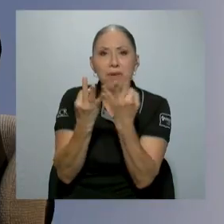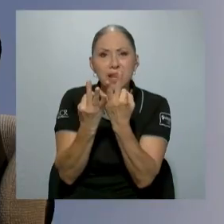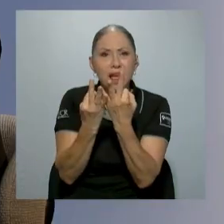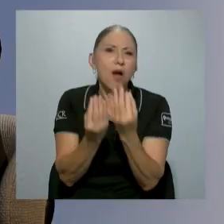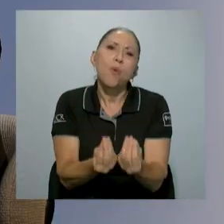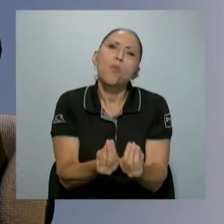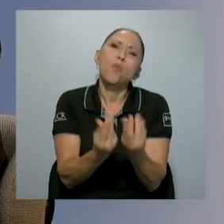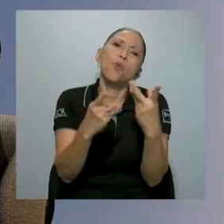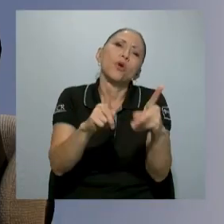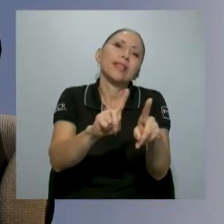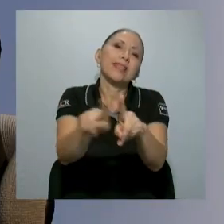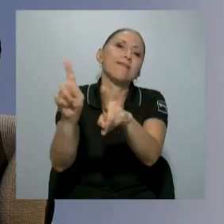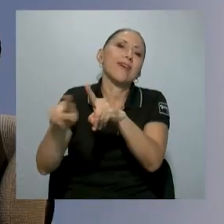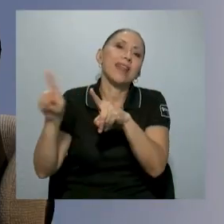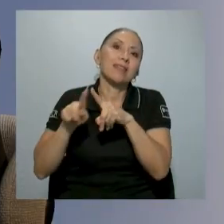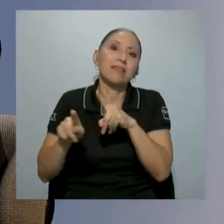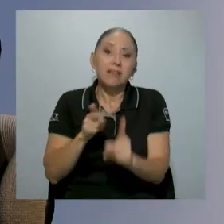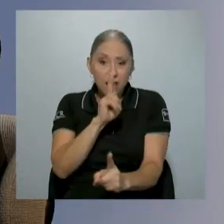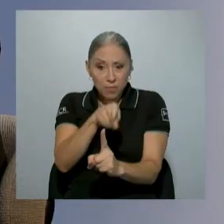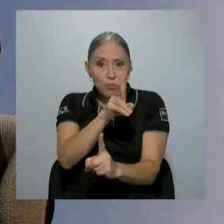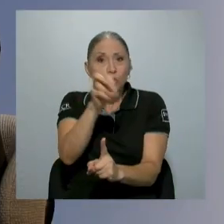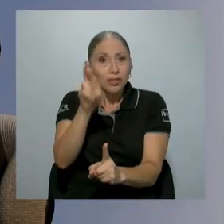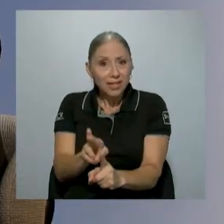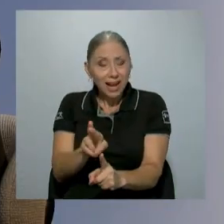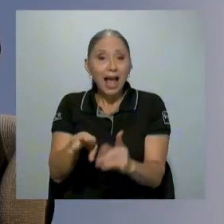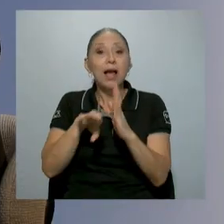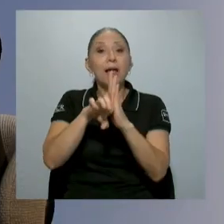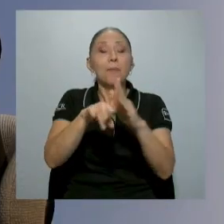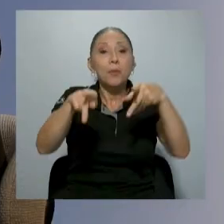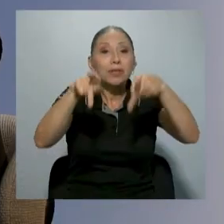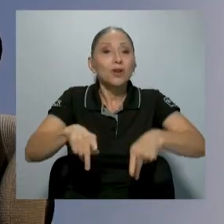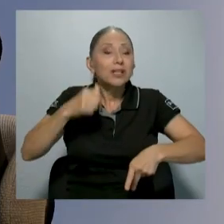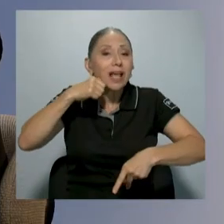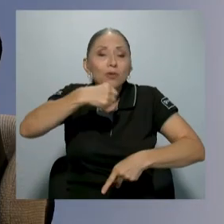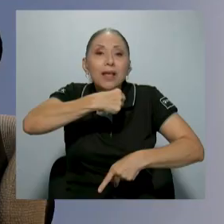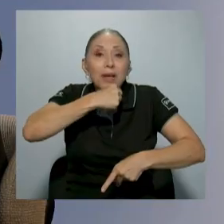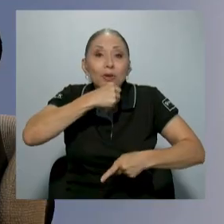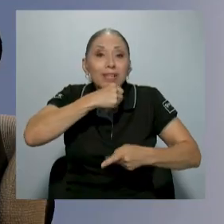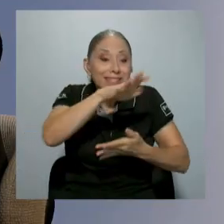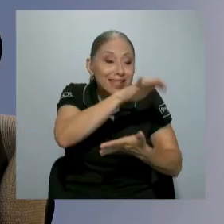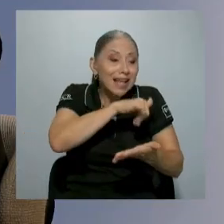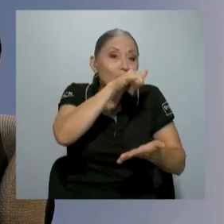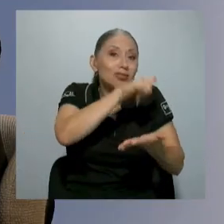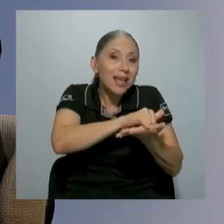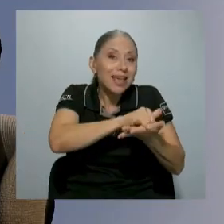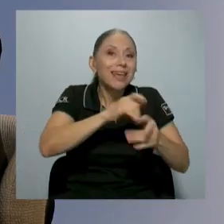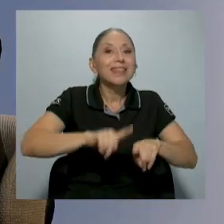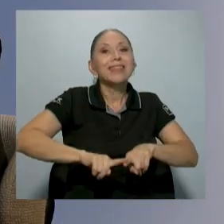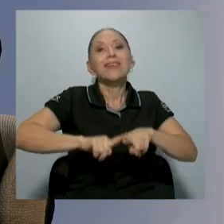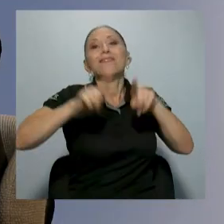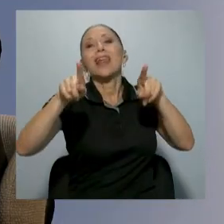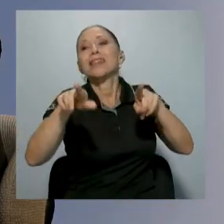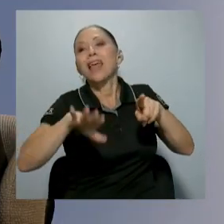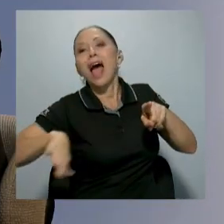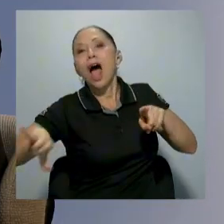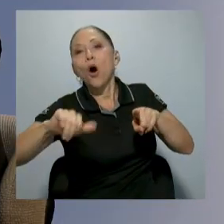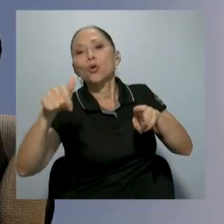Digamos, las familias con personas adultas mayores tienden a ser muy diferentes en el Valle Central a diferente en otros lados. Pues